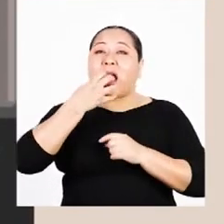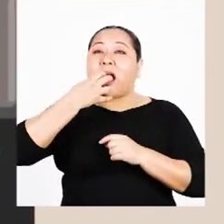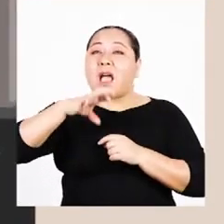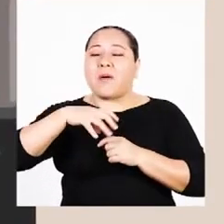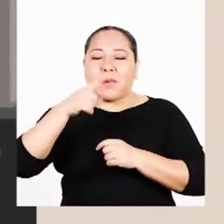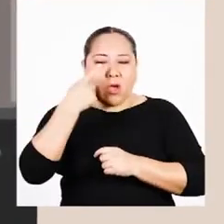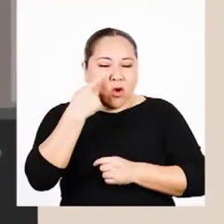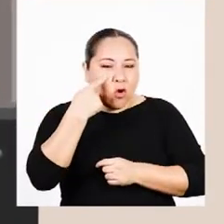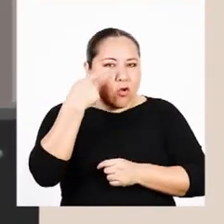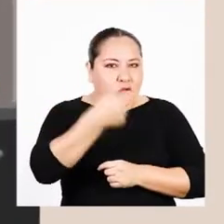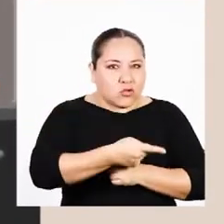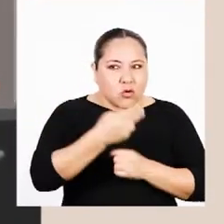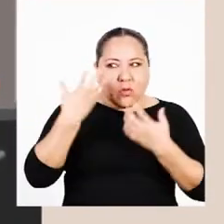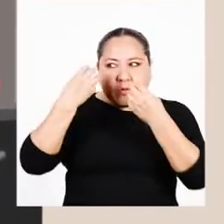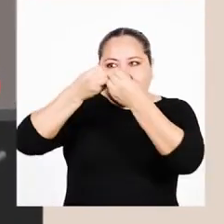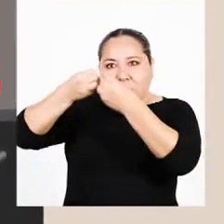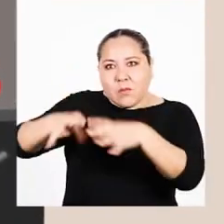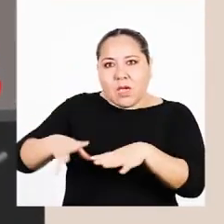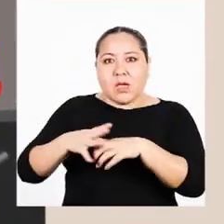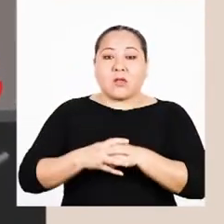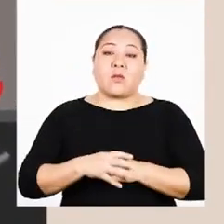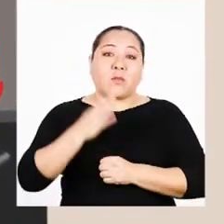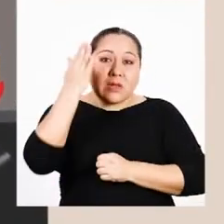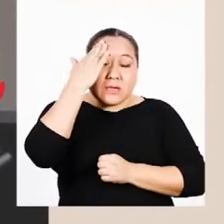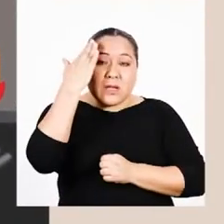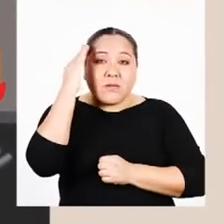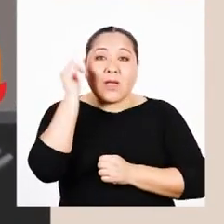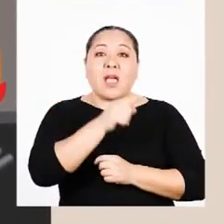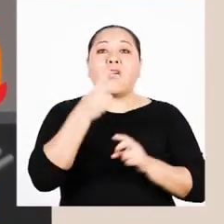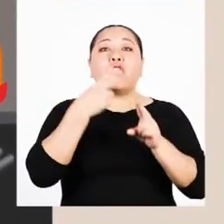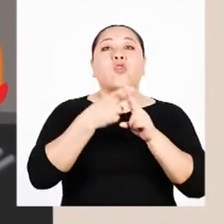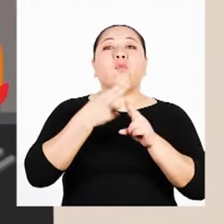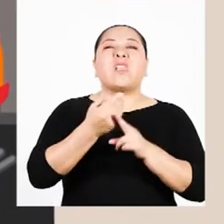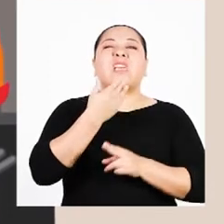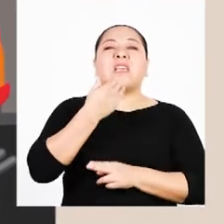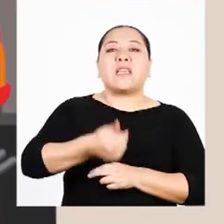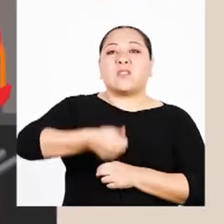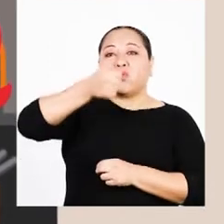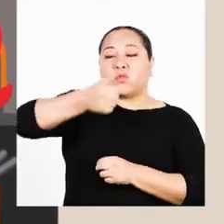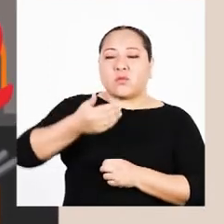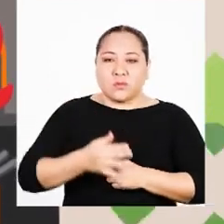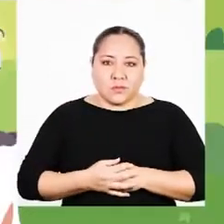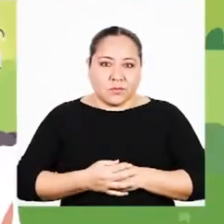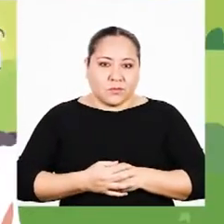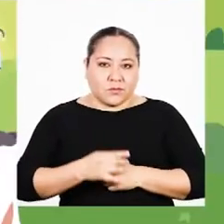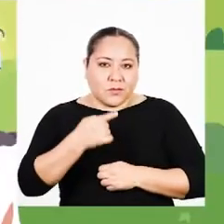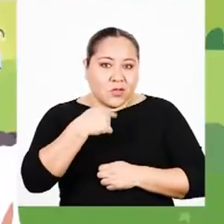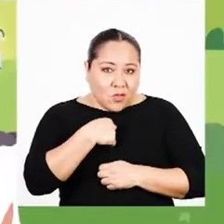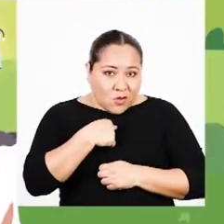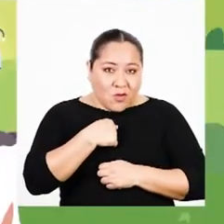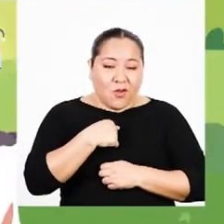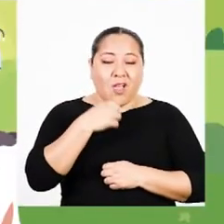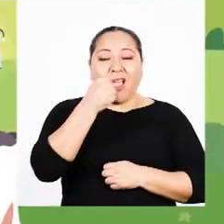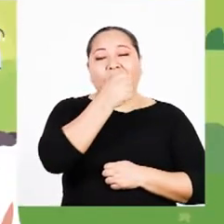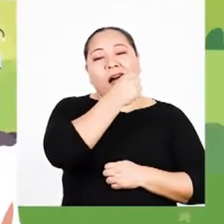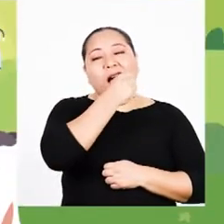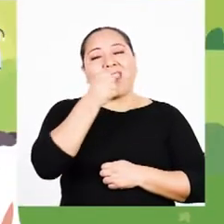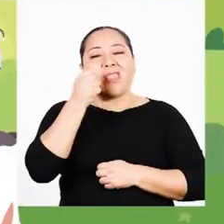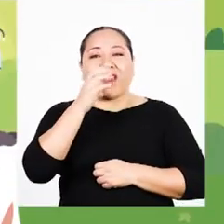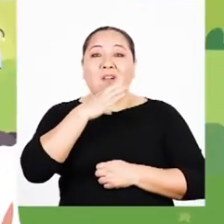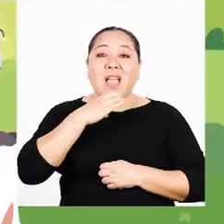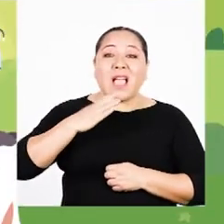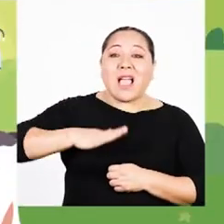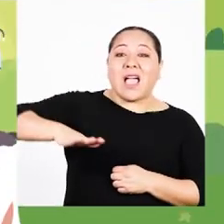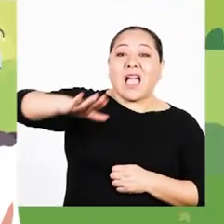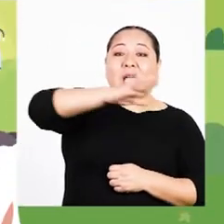para reconocerlo cuando se pierde, para saber el nombre del dueño. Yo cantaba en